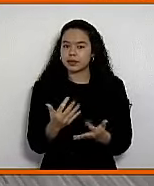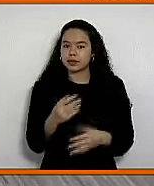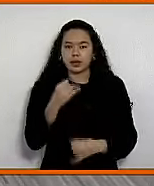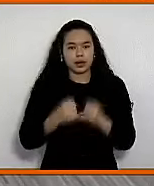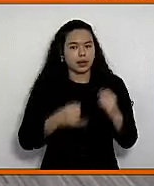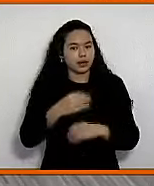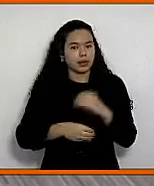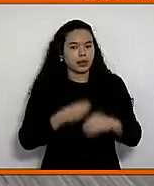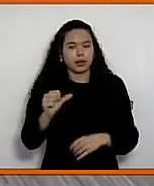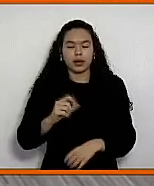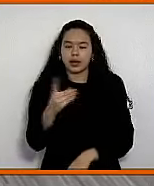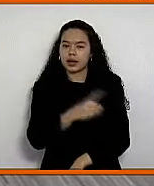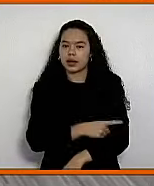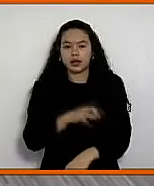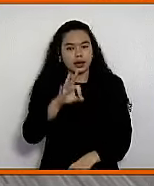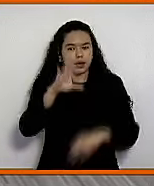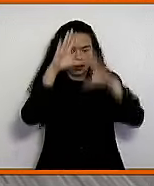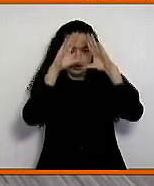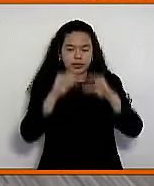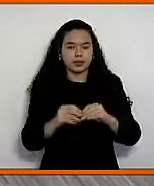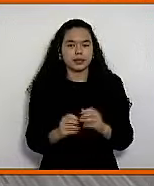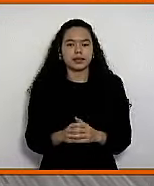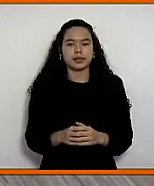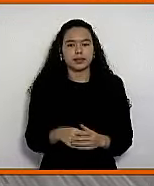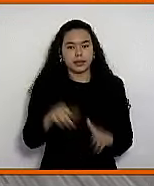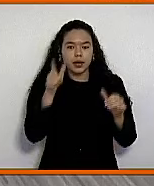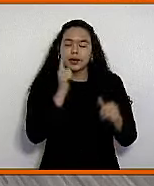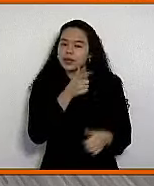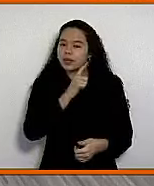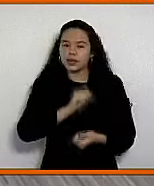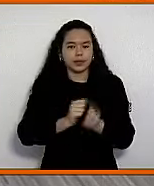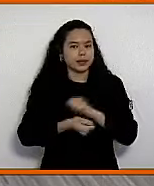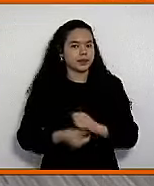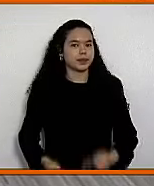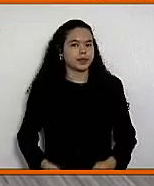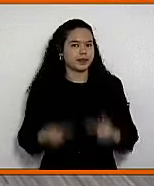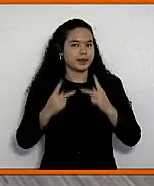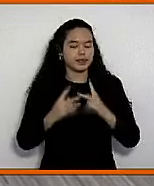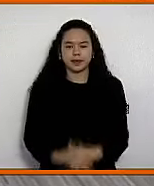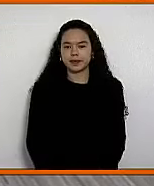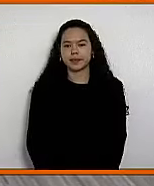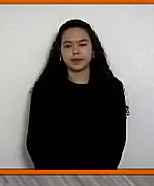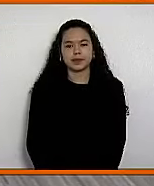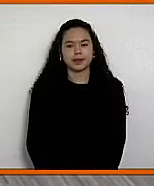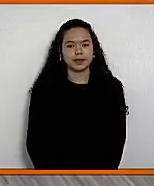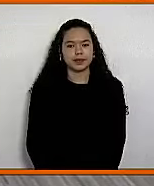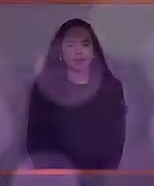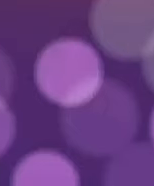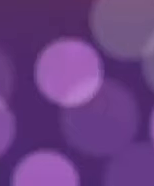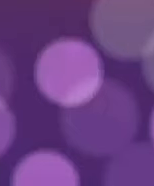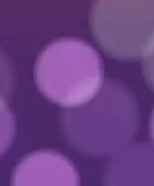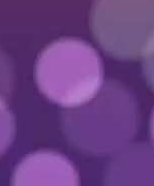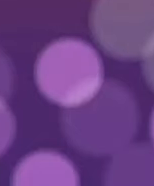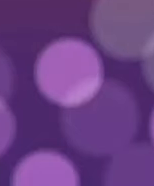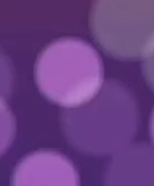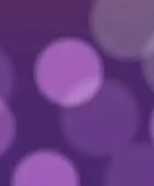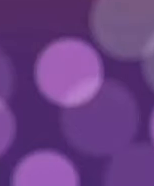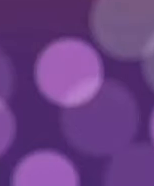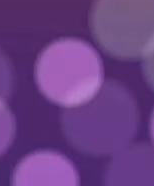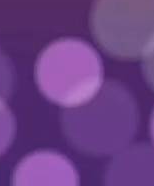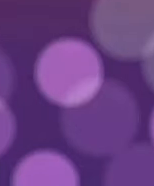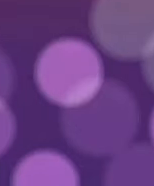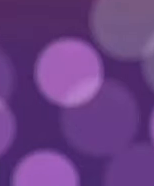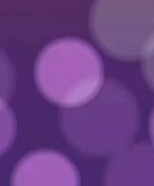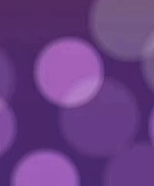último sorteo en este día a las 9 en punto de la noche. ¡Loto! ¡Te cambia la vida! ¡Ay, qué